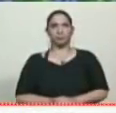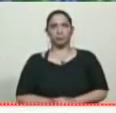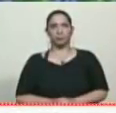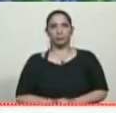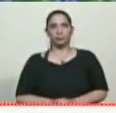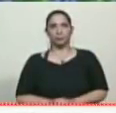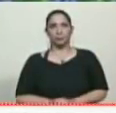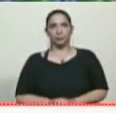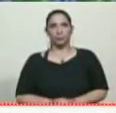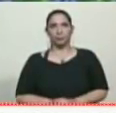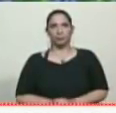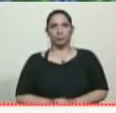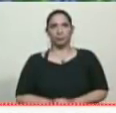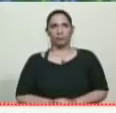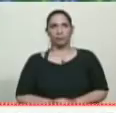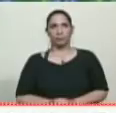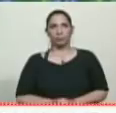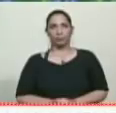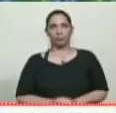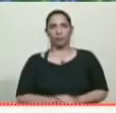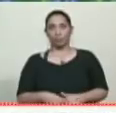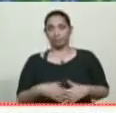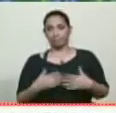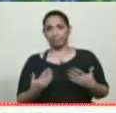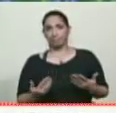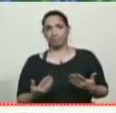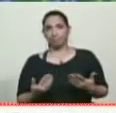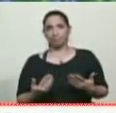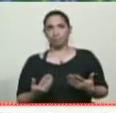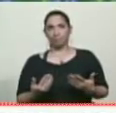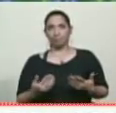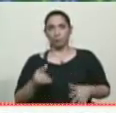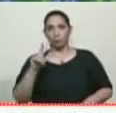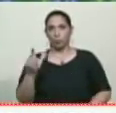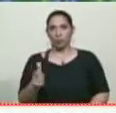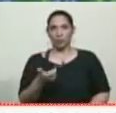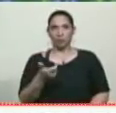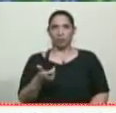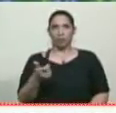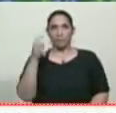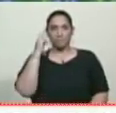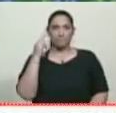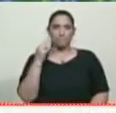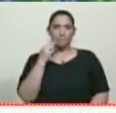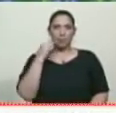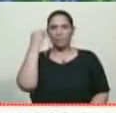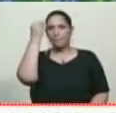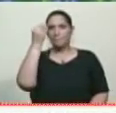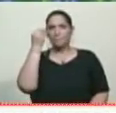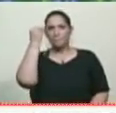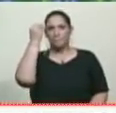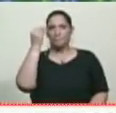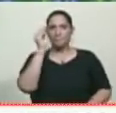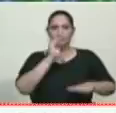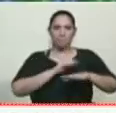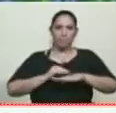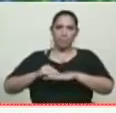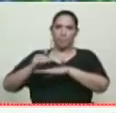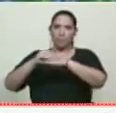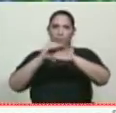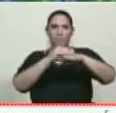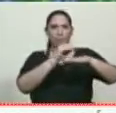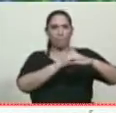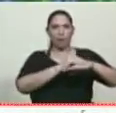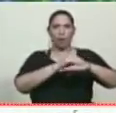en cuanto se pone el asidero en Guayana, Bolívar piensa en convocar un